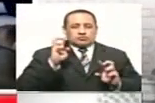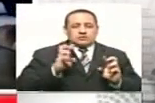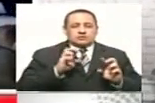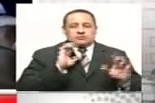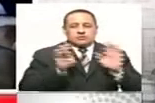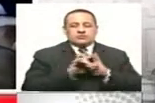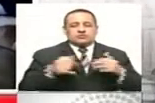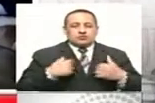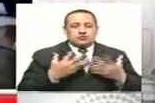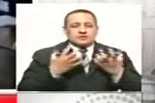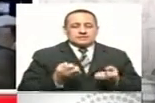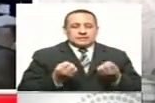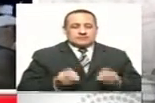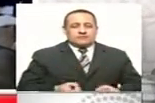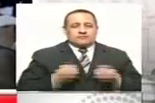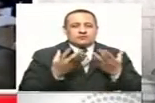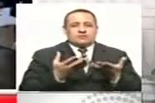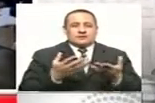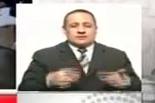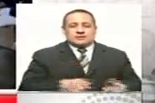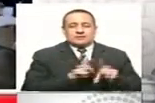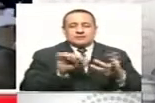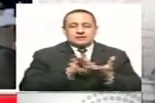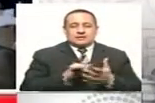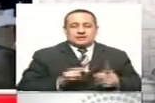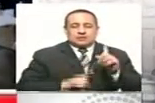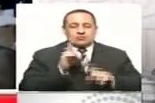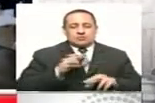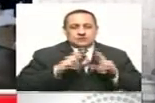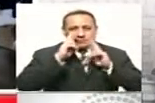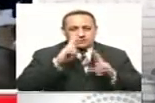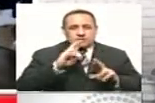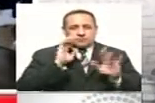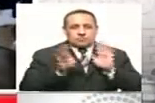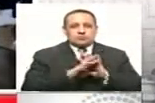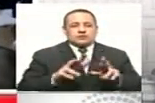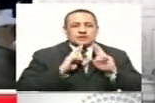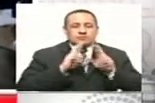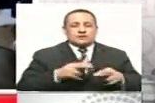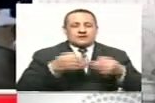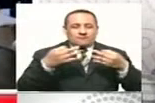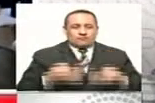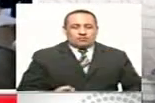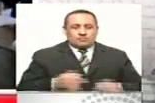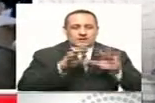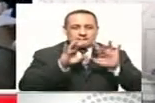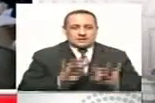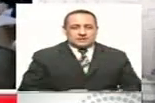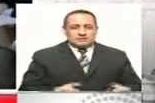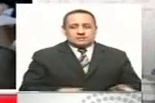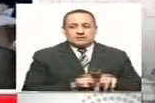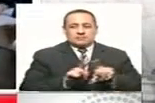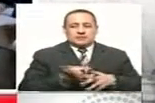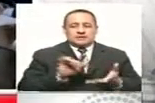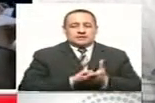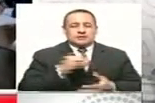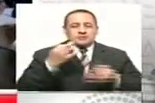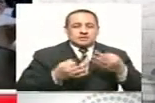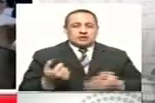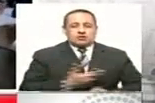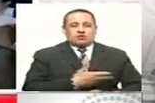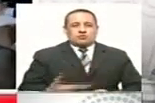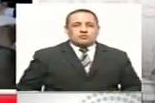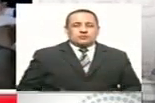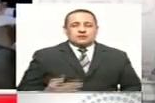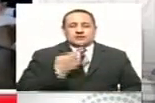Yo quisiera decir, además, y lo explicaremos además en una respuesta formal, que el tema de Devida para el gobierno